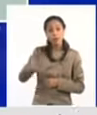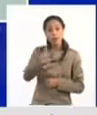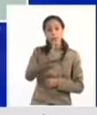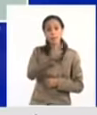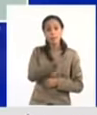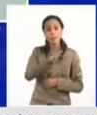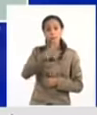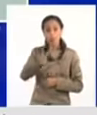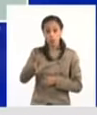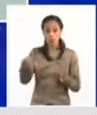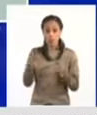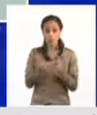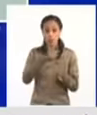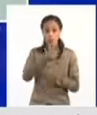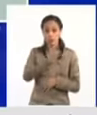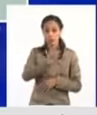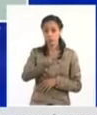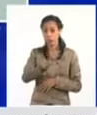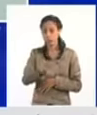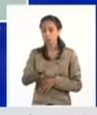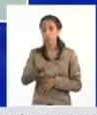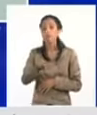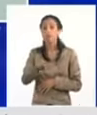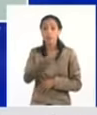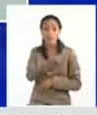22.441, España